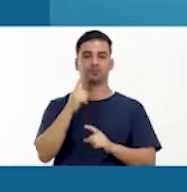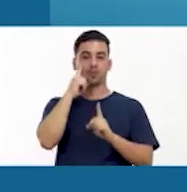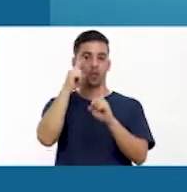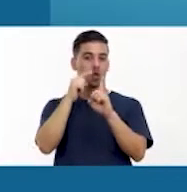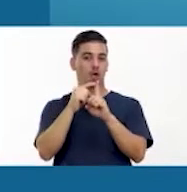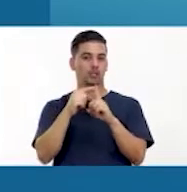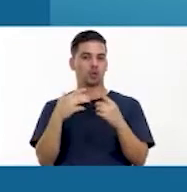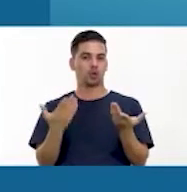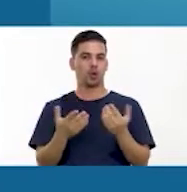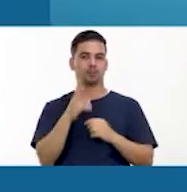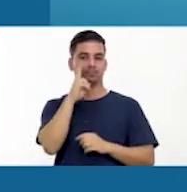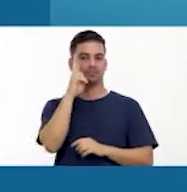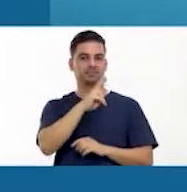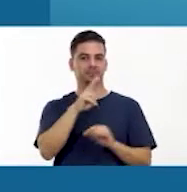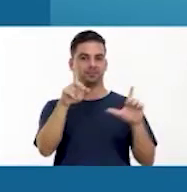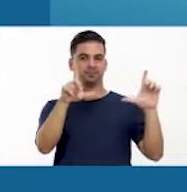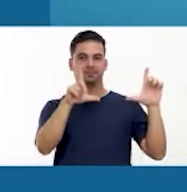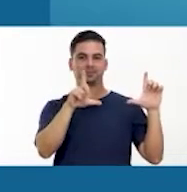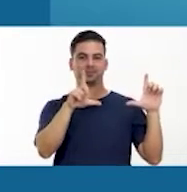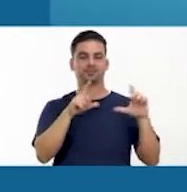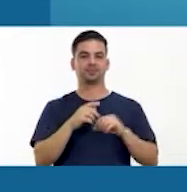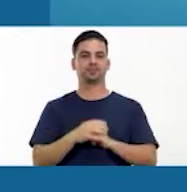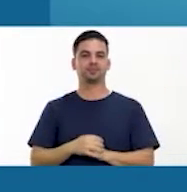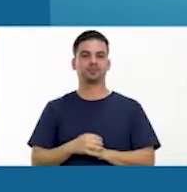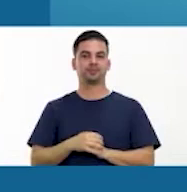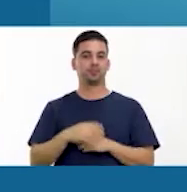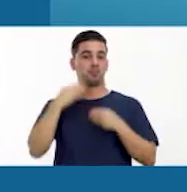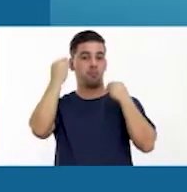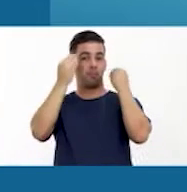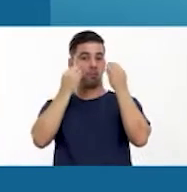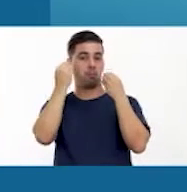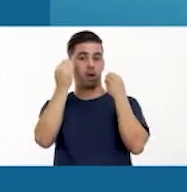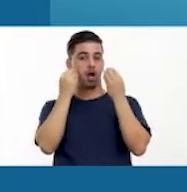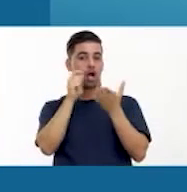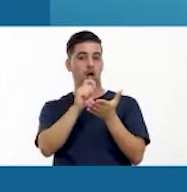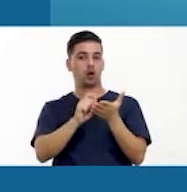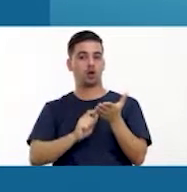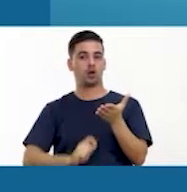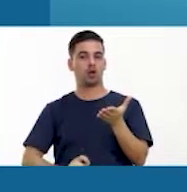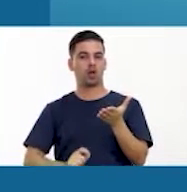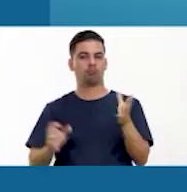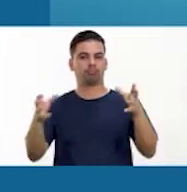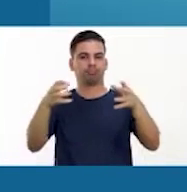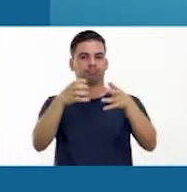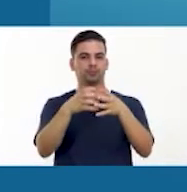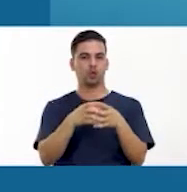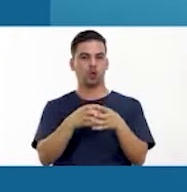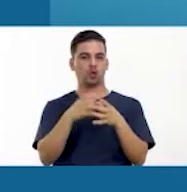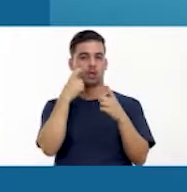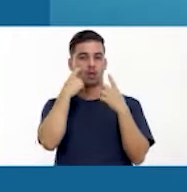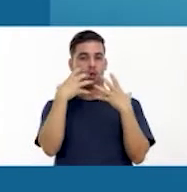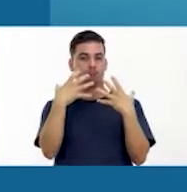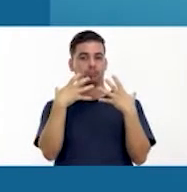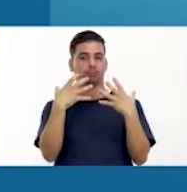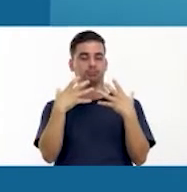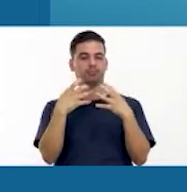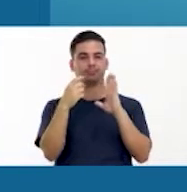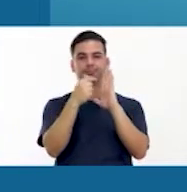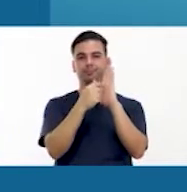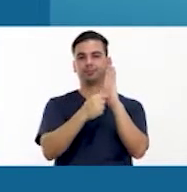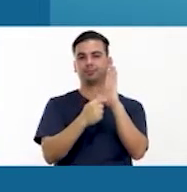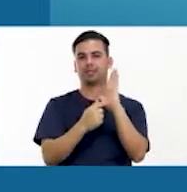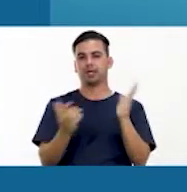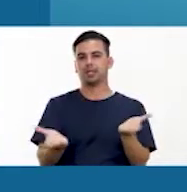Y el objetivo es el que aparece en pantalla: valorar el factor unidad y sus consecuencias para el desarrollo de las luchas